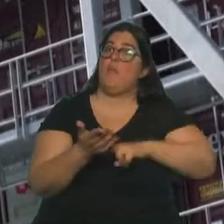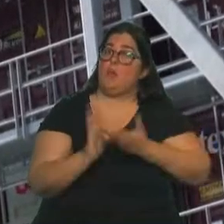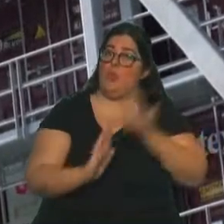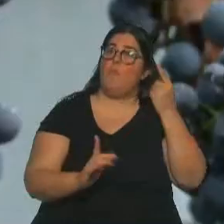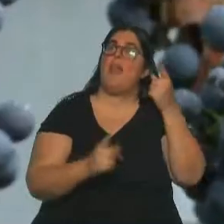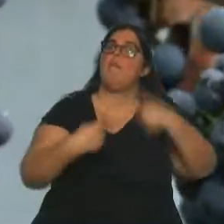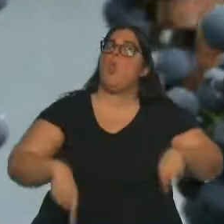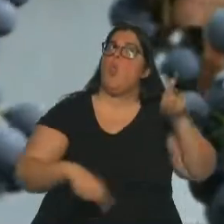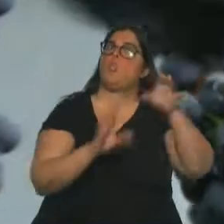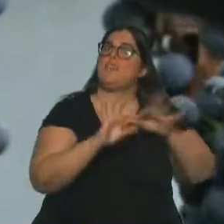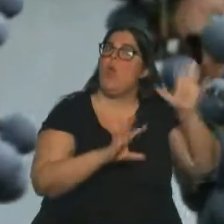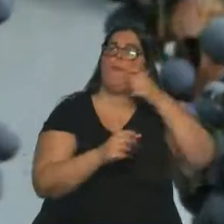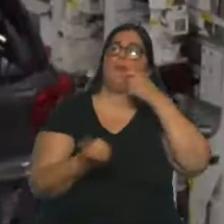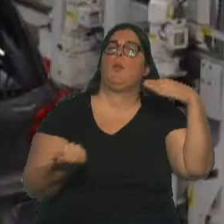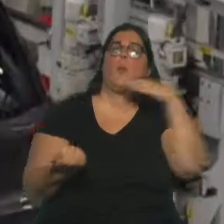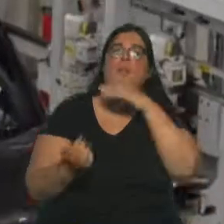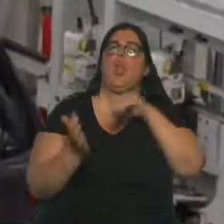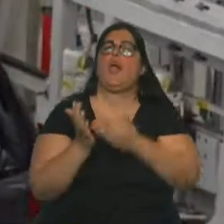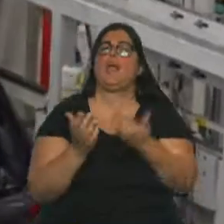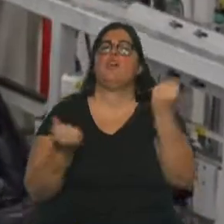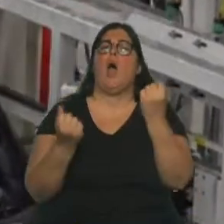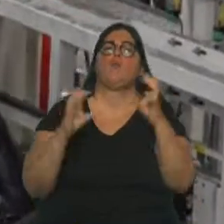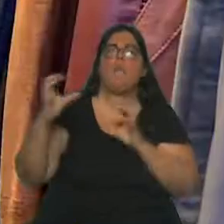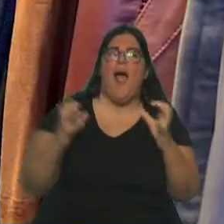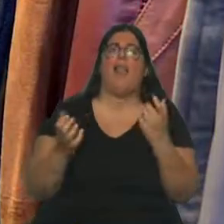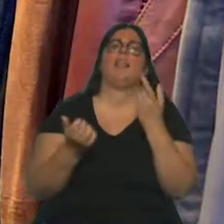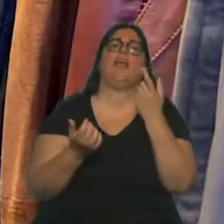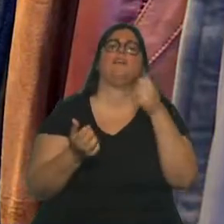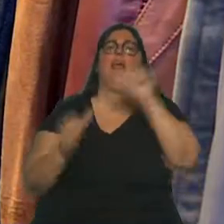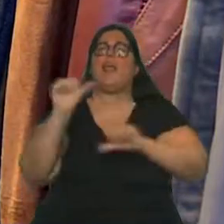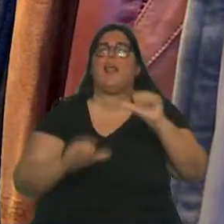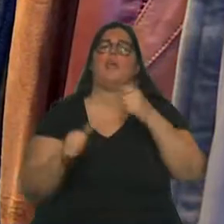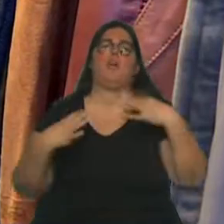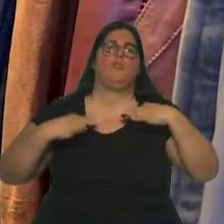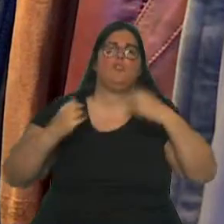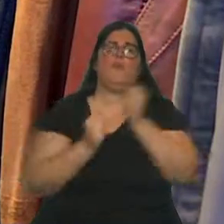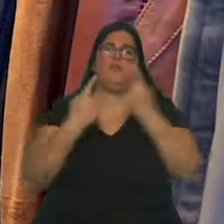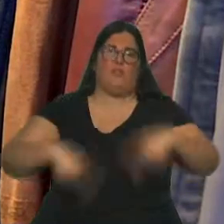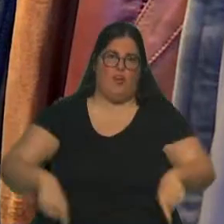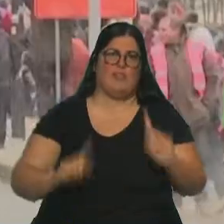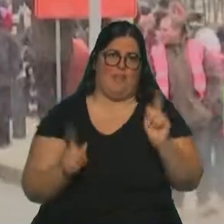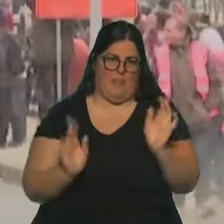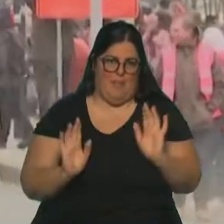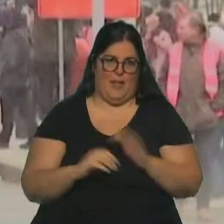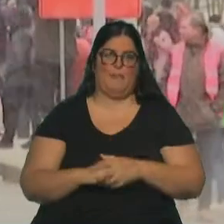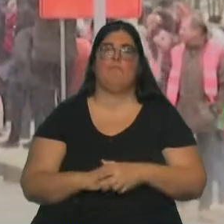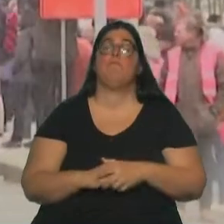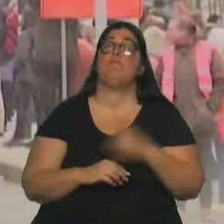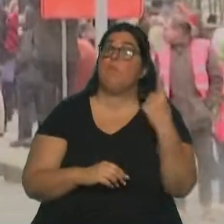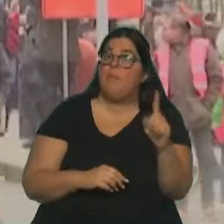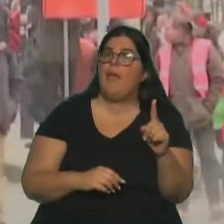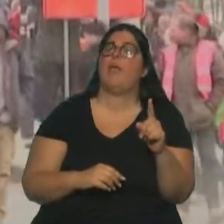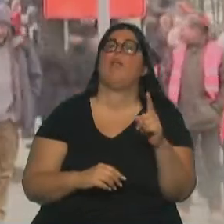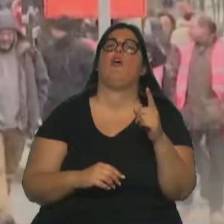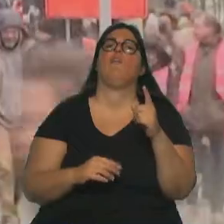productos europeos que incluyen vinos, quesos, partes de automóviles, químicos, máquinas industriales y textiles, entre otros. Sin embargo, en los